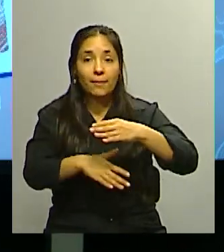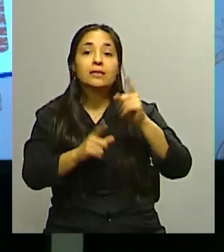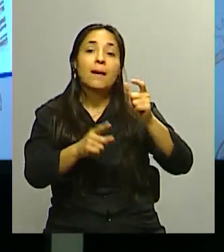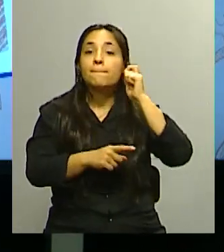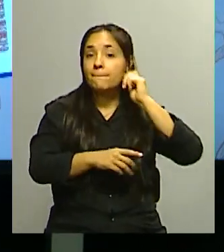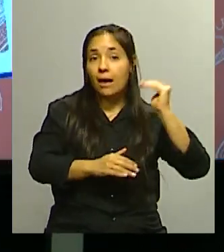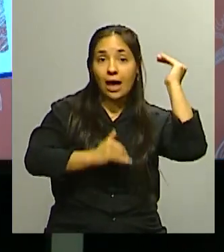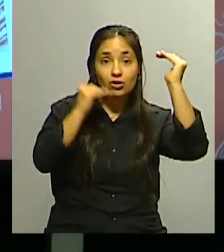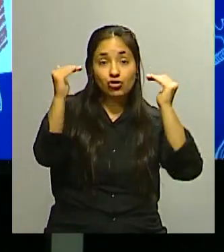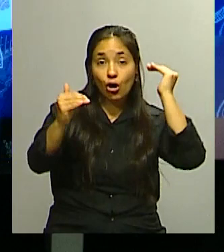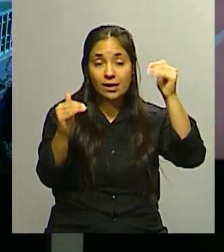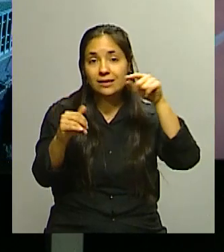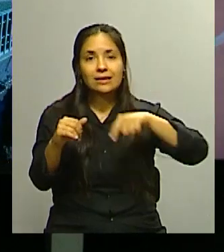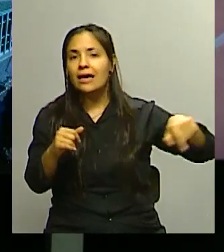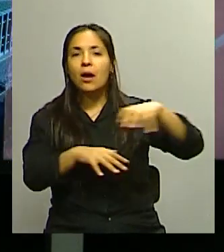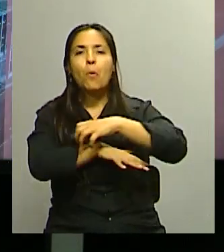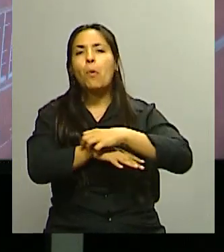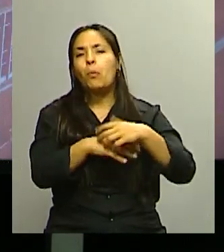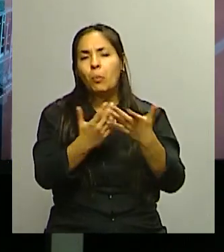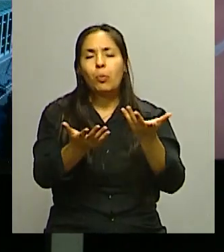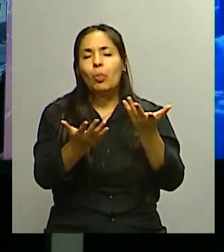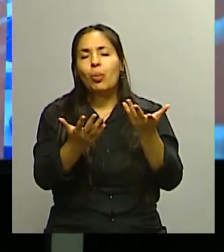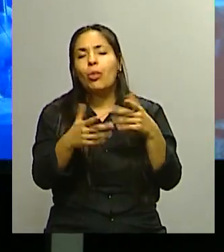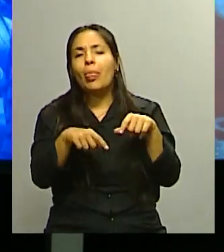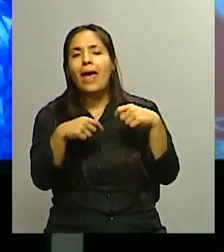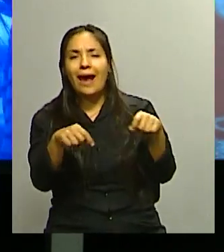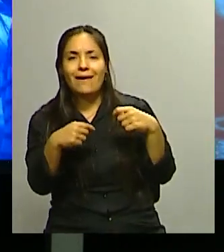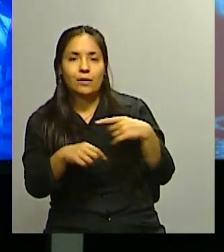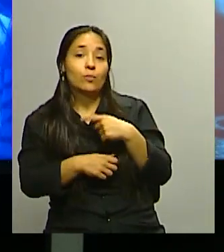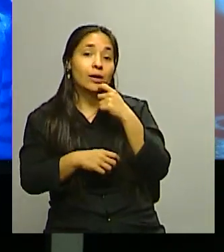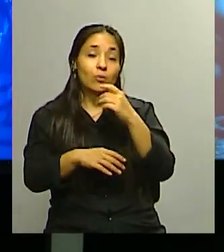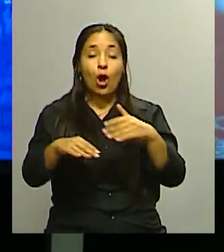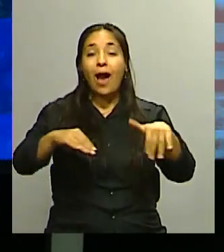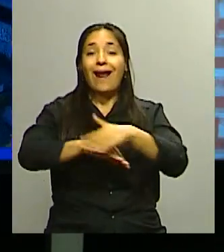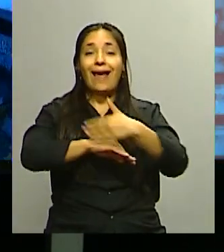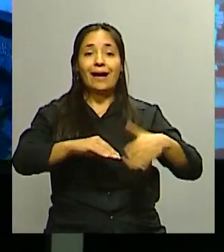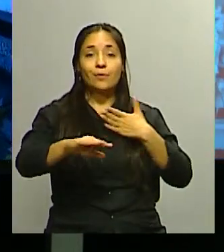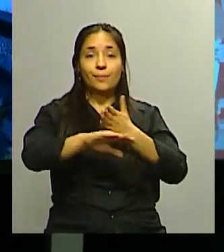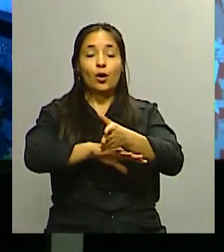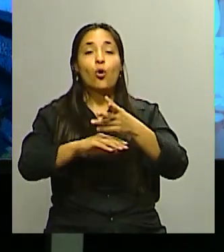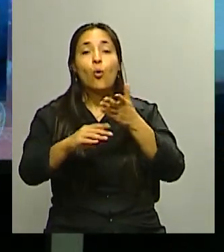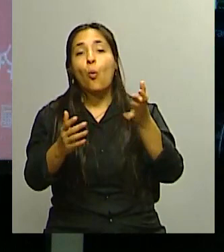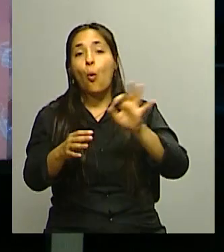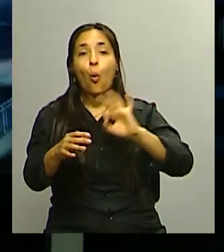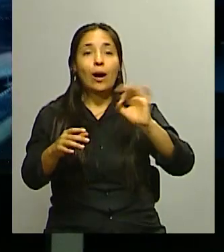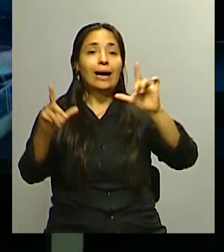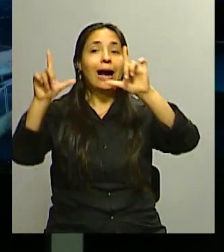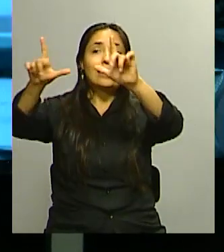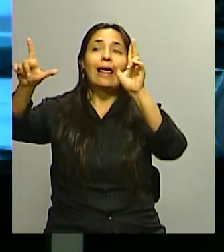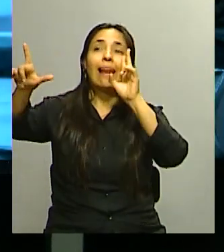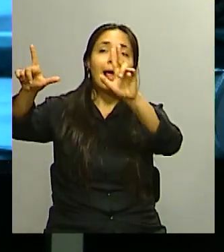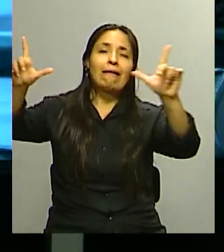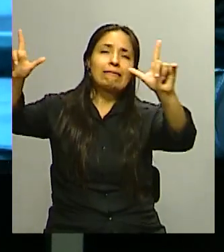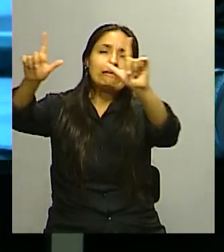población. Exacto. Y necesitan ayuda. ¿Cuántas veces nos han parado por la calle, quizás para cruzar una calle, para leer un cartel que no se